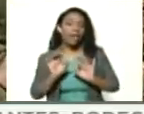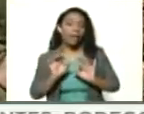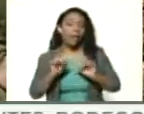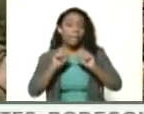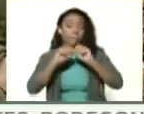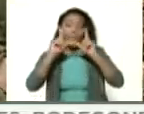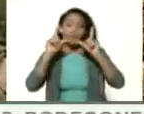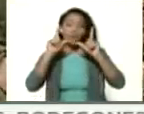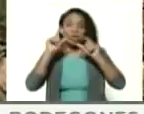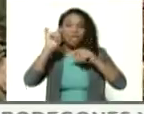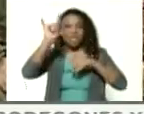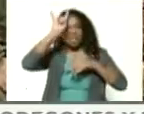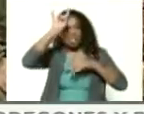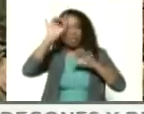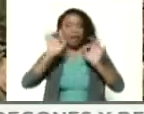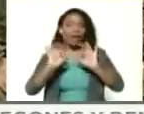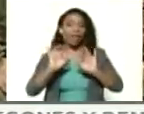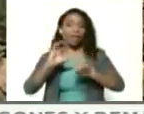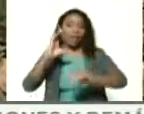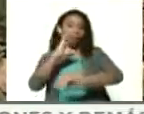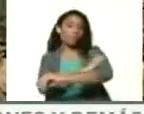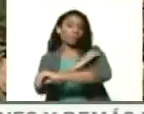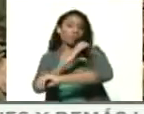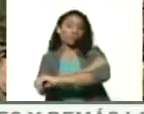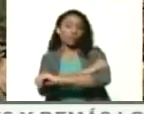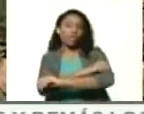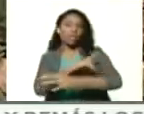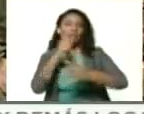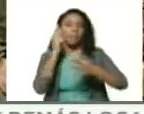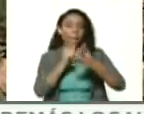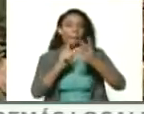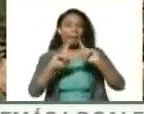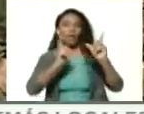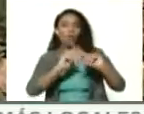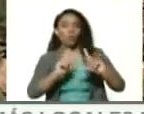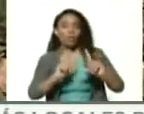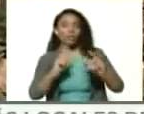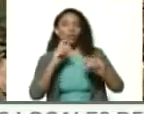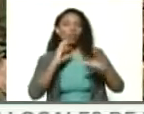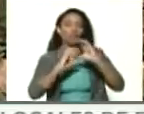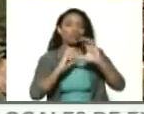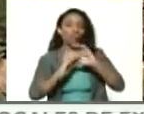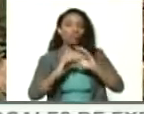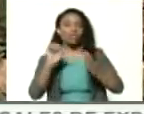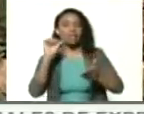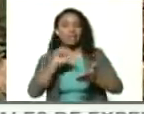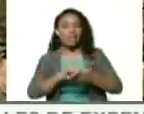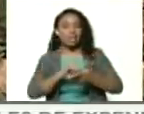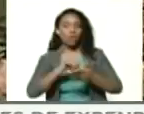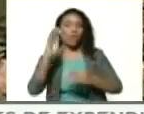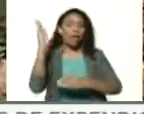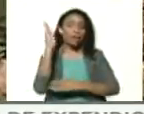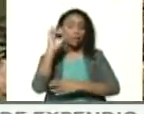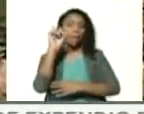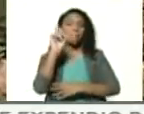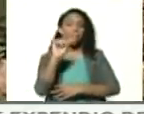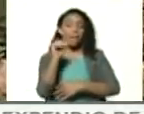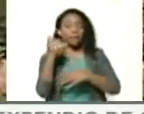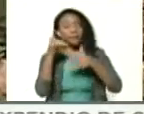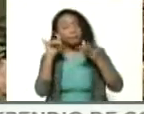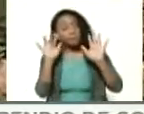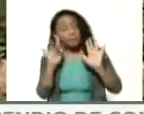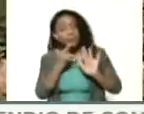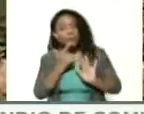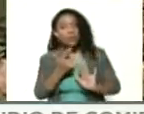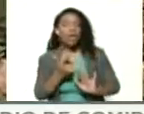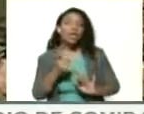los demonios de la burguesía, de los medios de comunicación, de los medios eclesiásticos también, lamentablemente hay que decirlo,